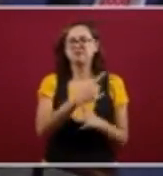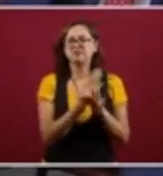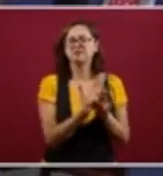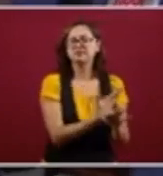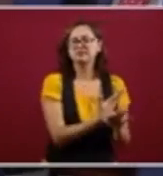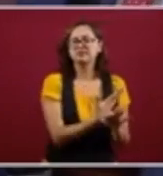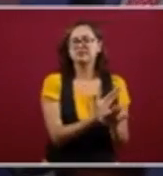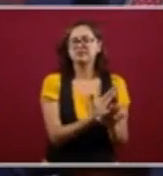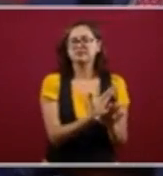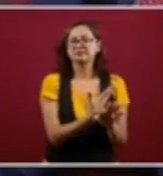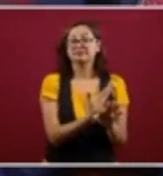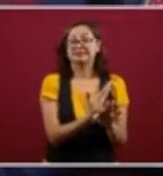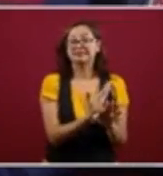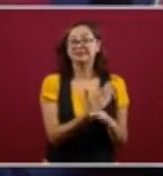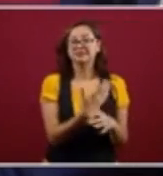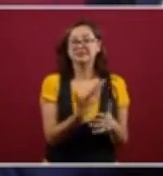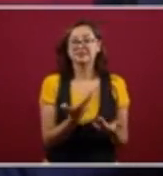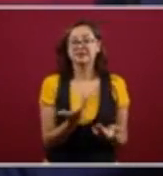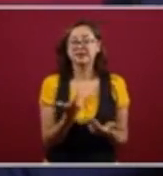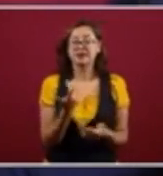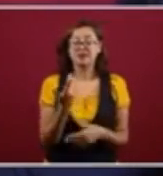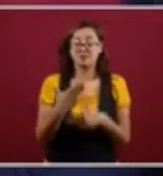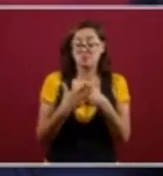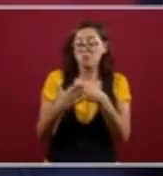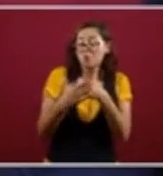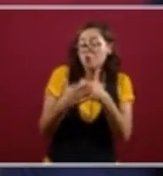que se iba el peso